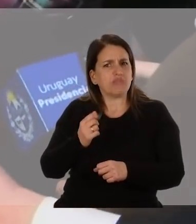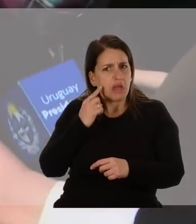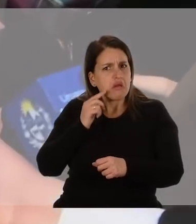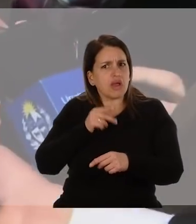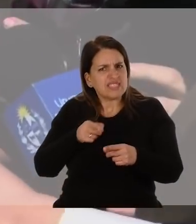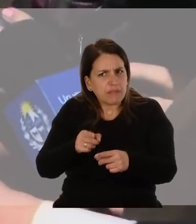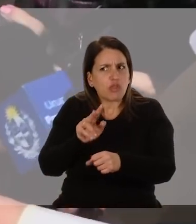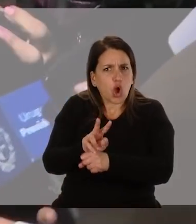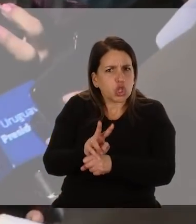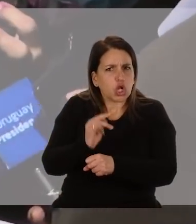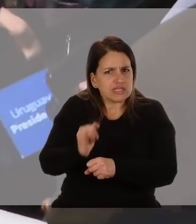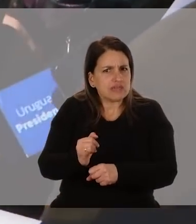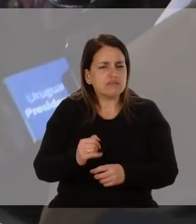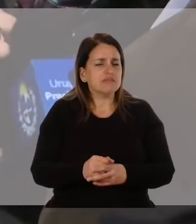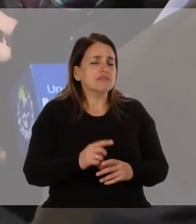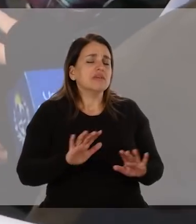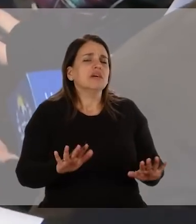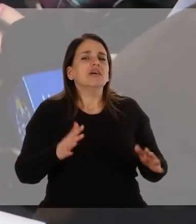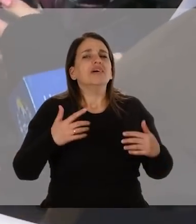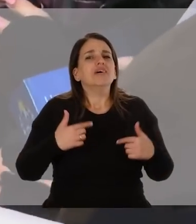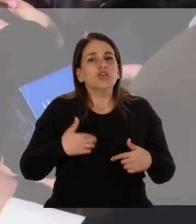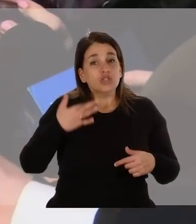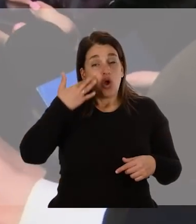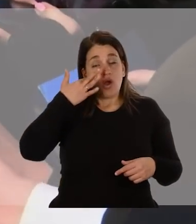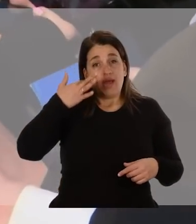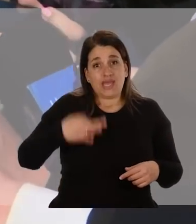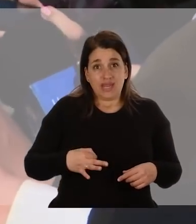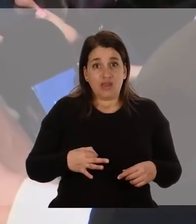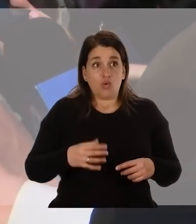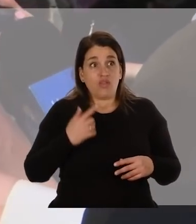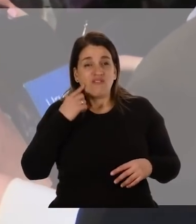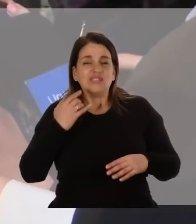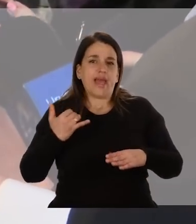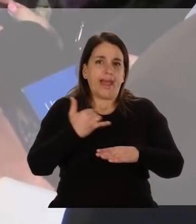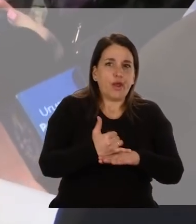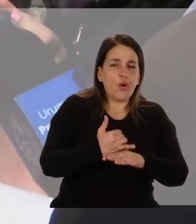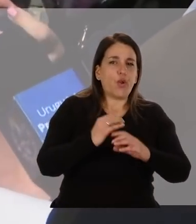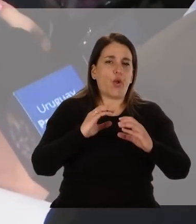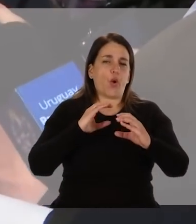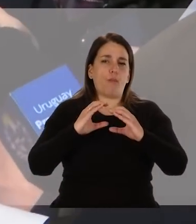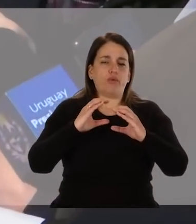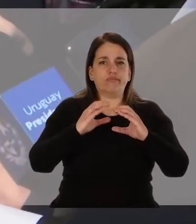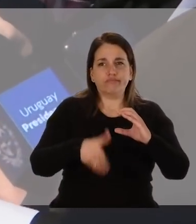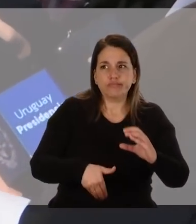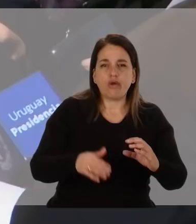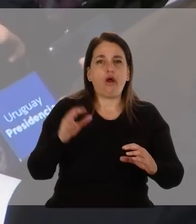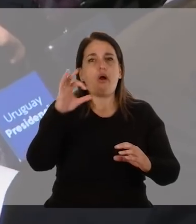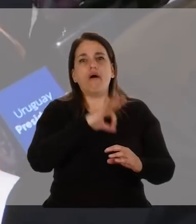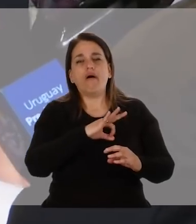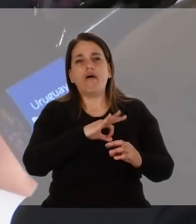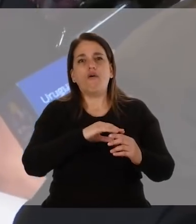Por supuesto. Y reuniones también. ¿Y cómo lo valora usted? Cuando hay malos entendidos